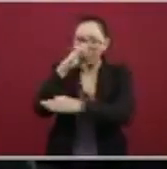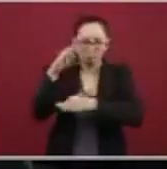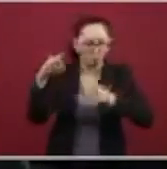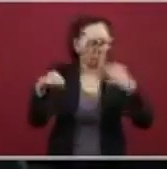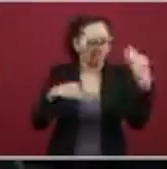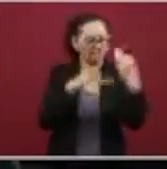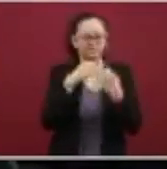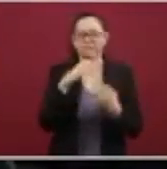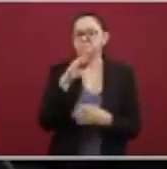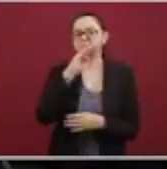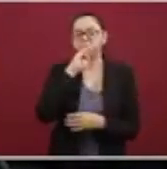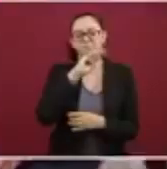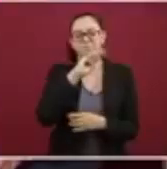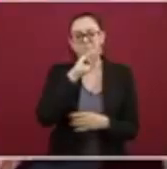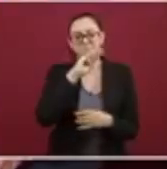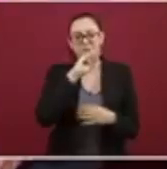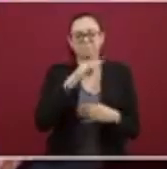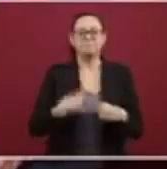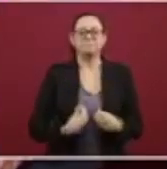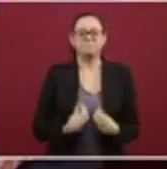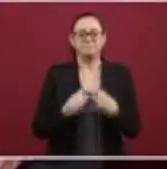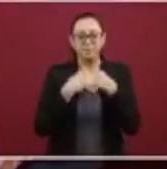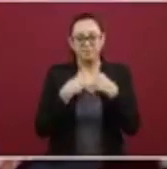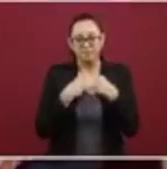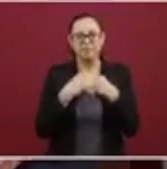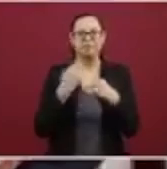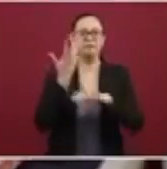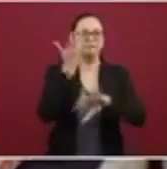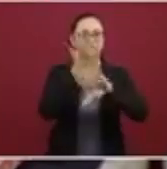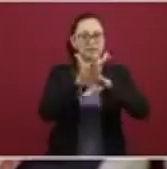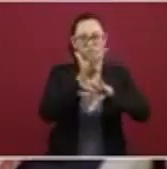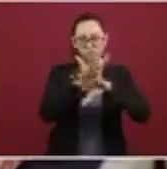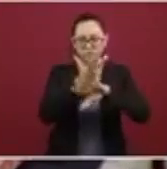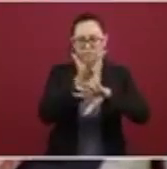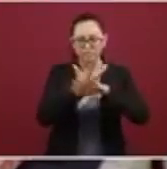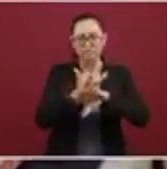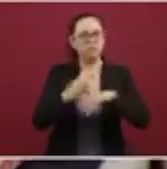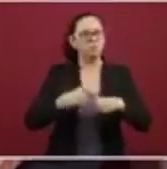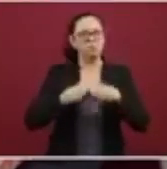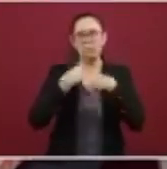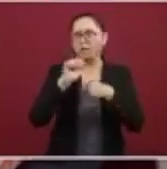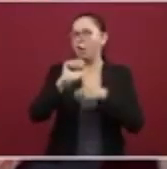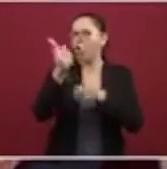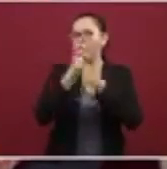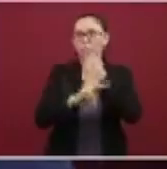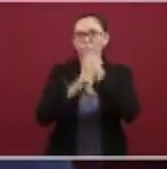están viviendo en Estados Unidos, en otros países,